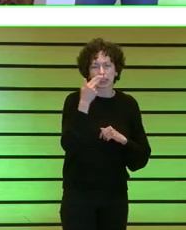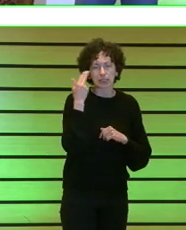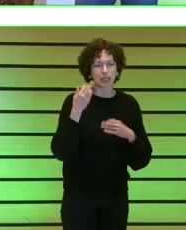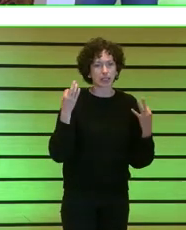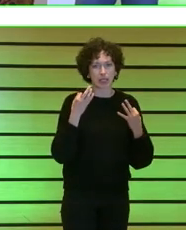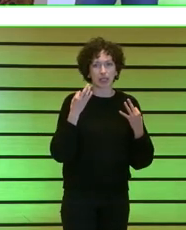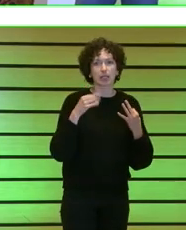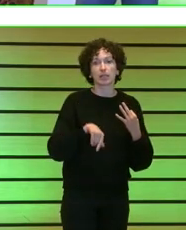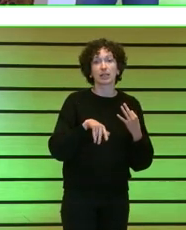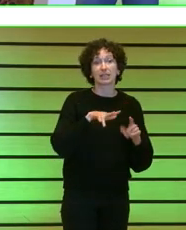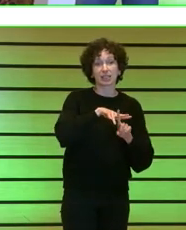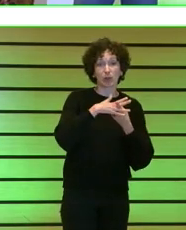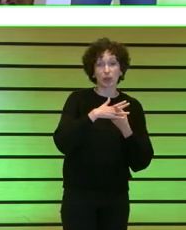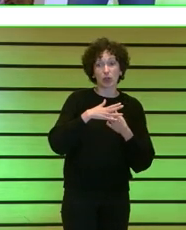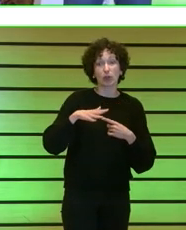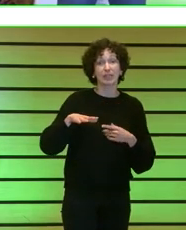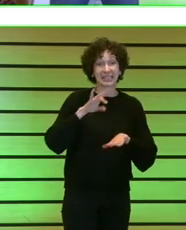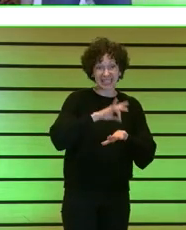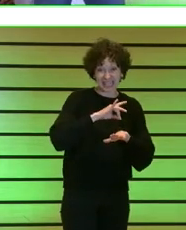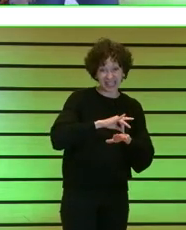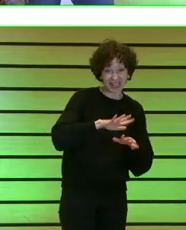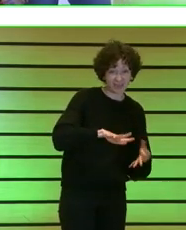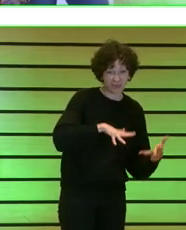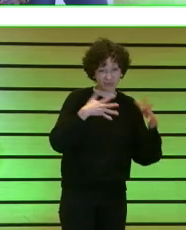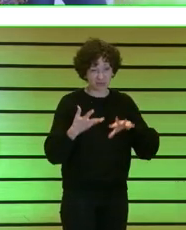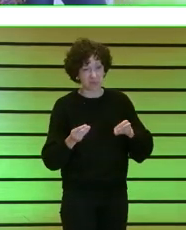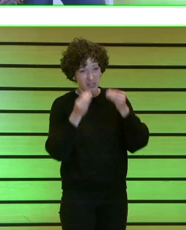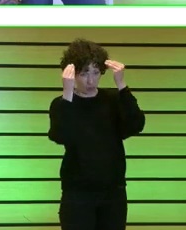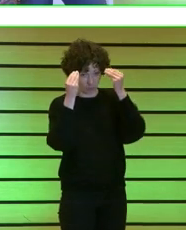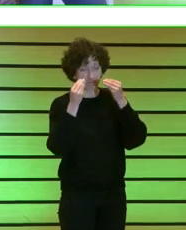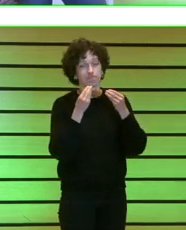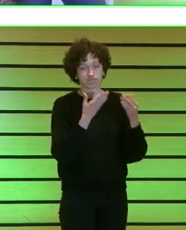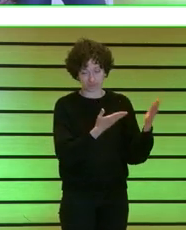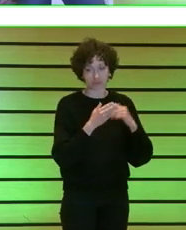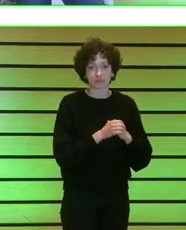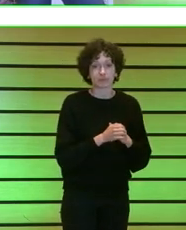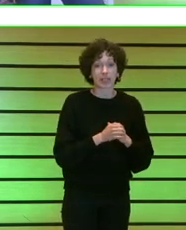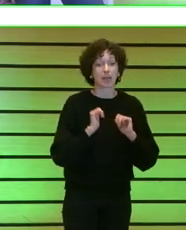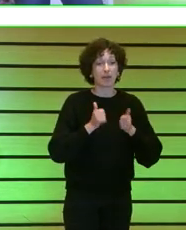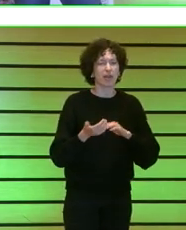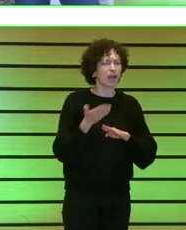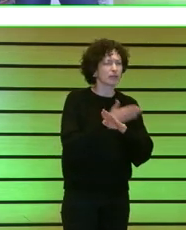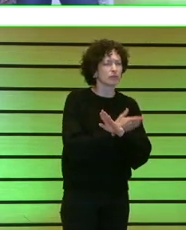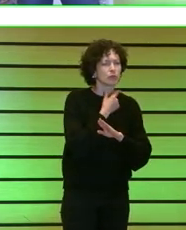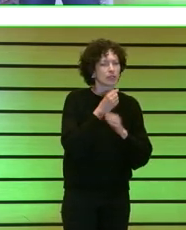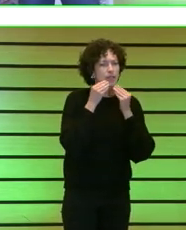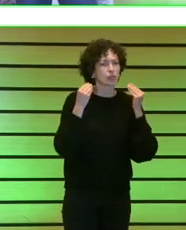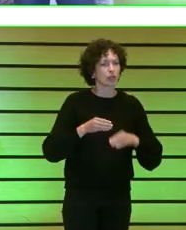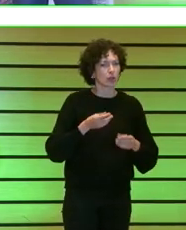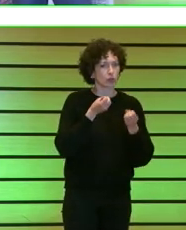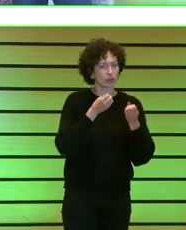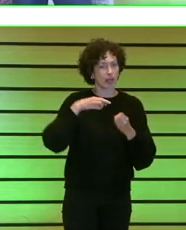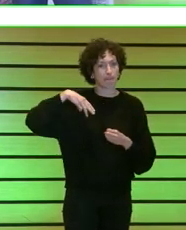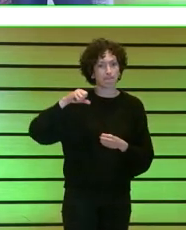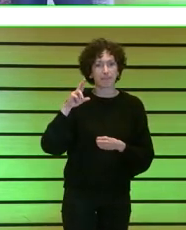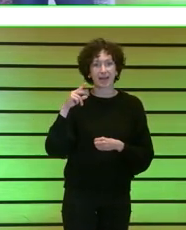nuestra realidad sanitaria se transforme y mejore y antes de empezar me gustaría comentaros una historia una historia que es la historia de